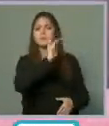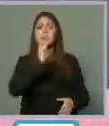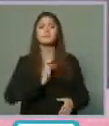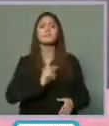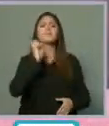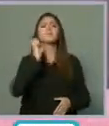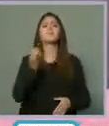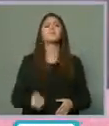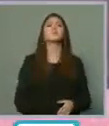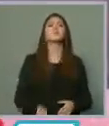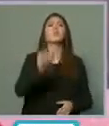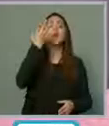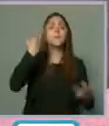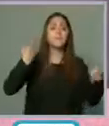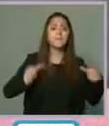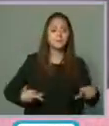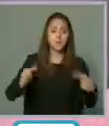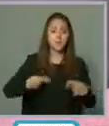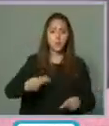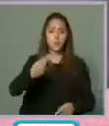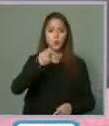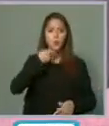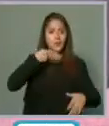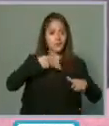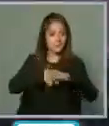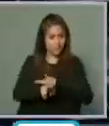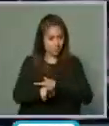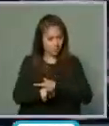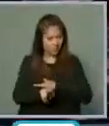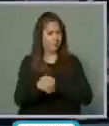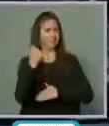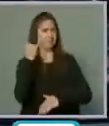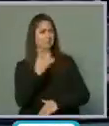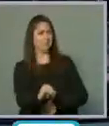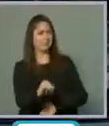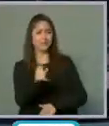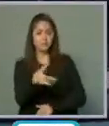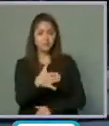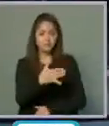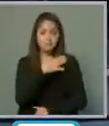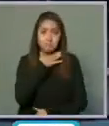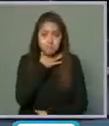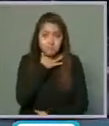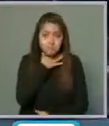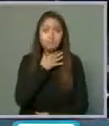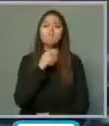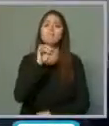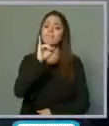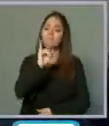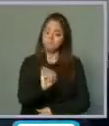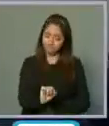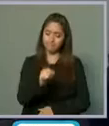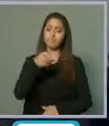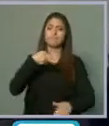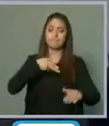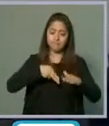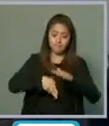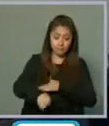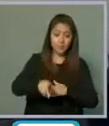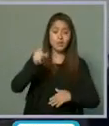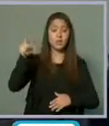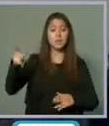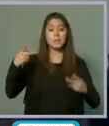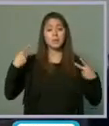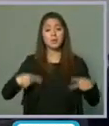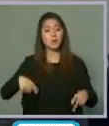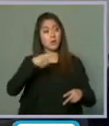del metro. No. Sí, ¿Cómo? y obviamente De que apretujados en el eso metro. también significa que, en efecto, tanto los